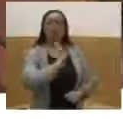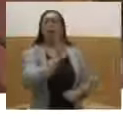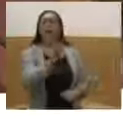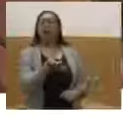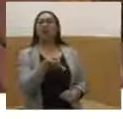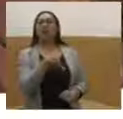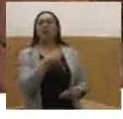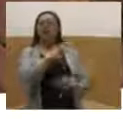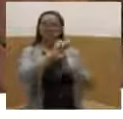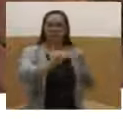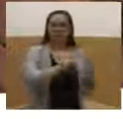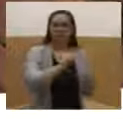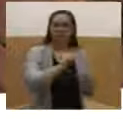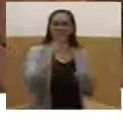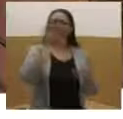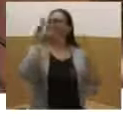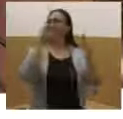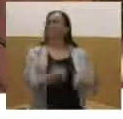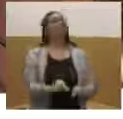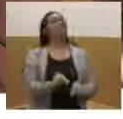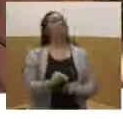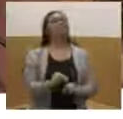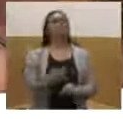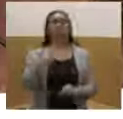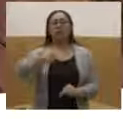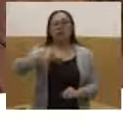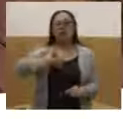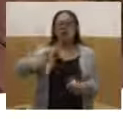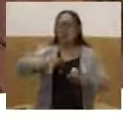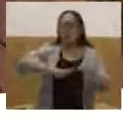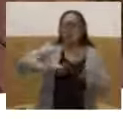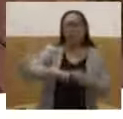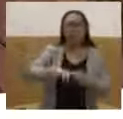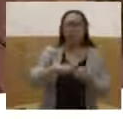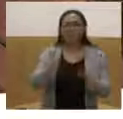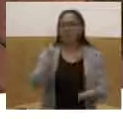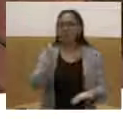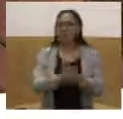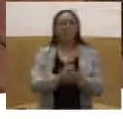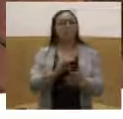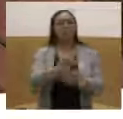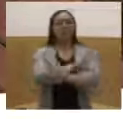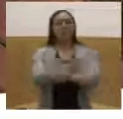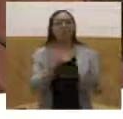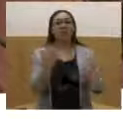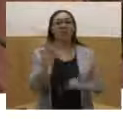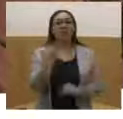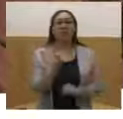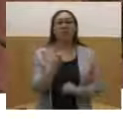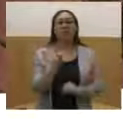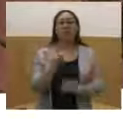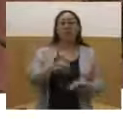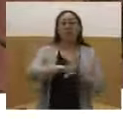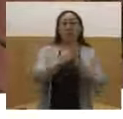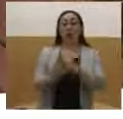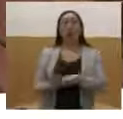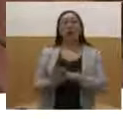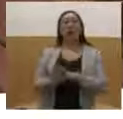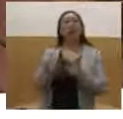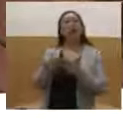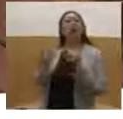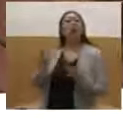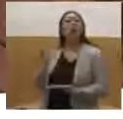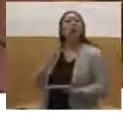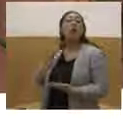se normalice, mucho menos, y lo quiero dejar muy claro, mucho menos que se politice. Presentamos